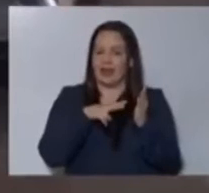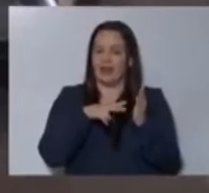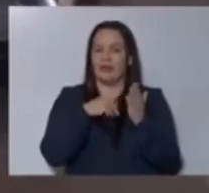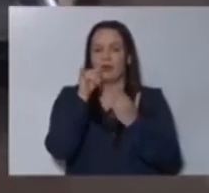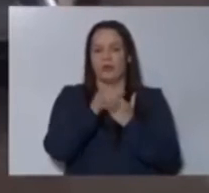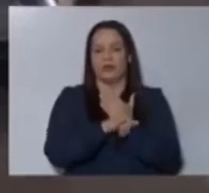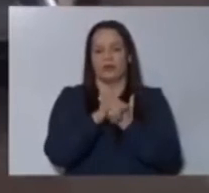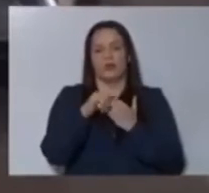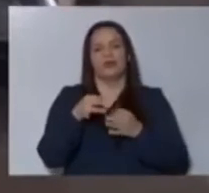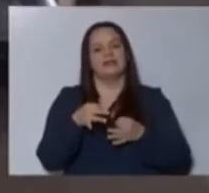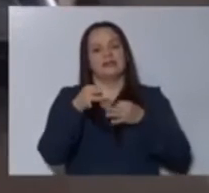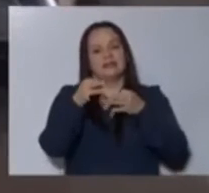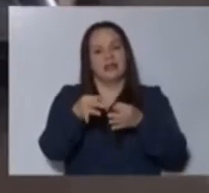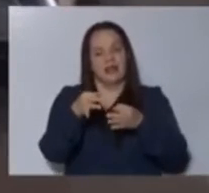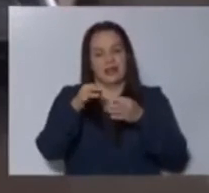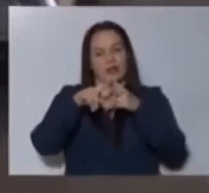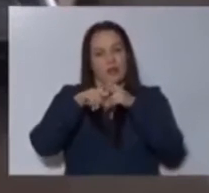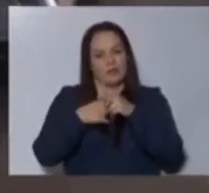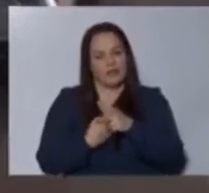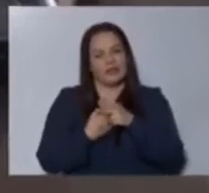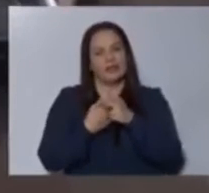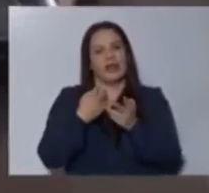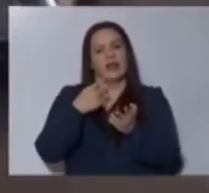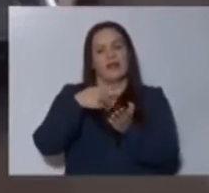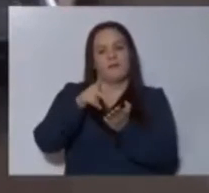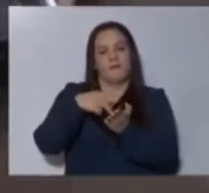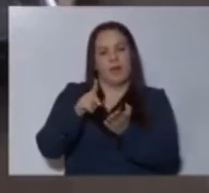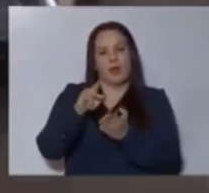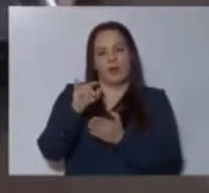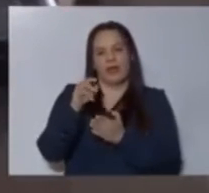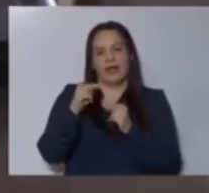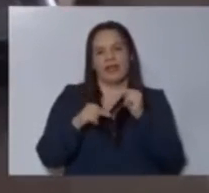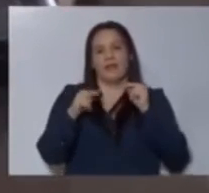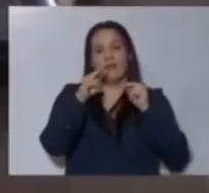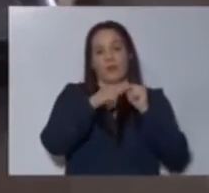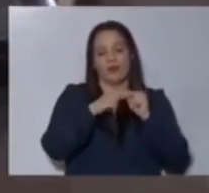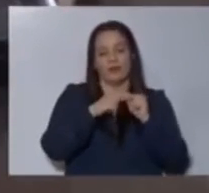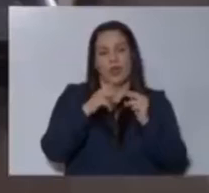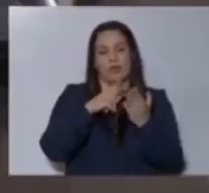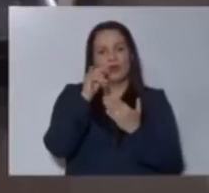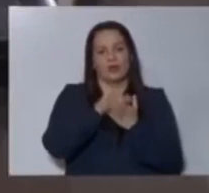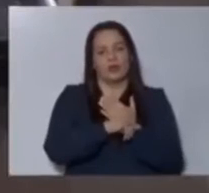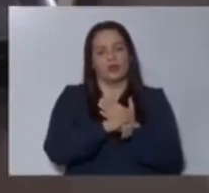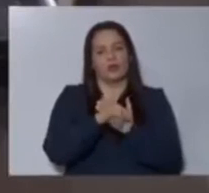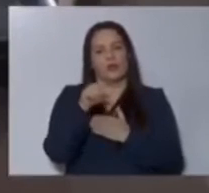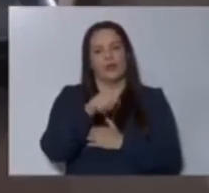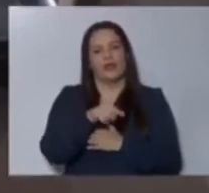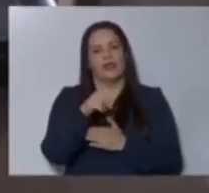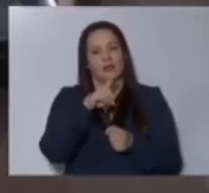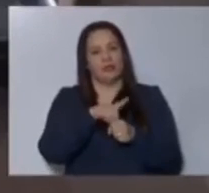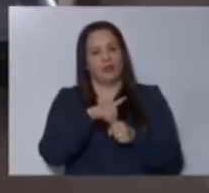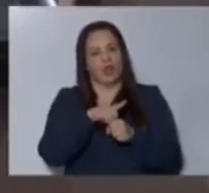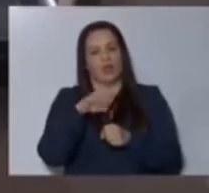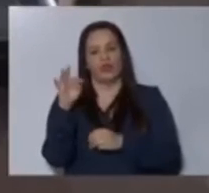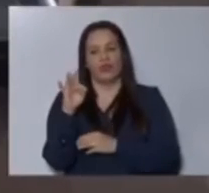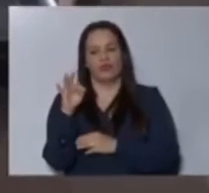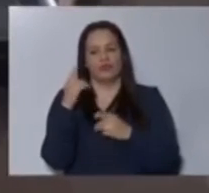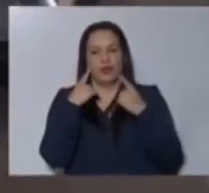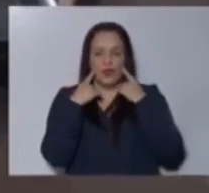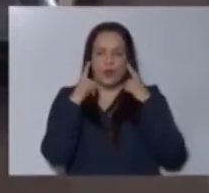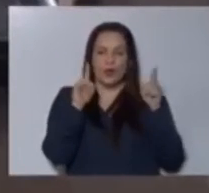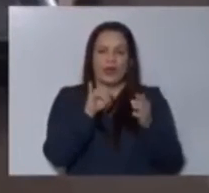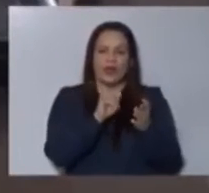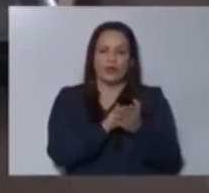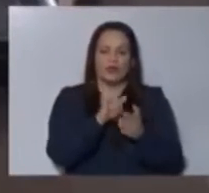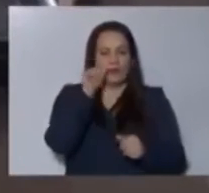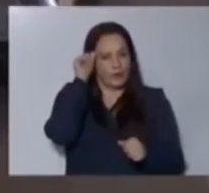entrada en vigencia de ese impuesto. El proyecto del diputado Thompson logra eso. Y nada más les